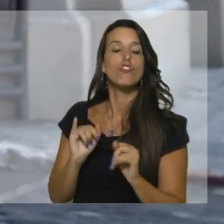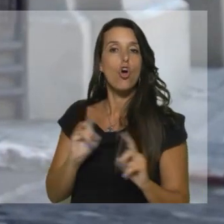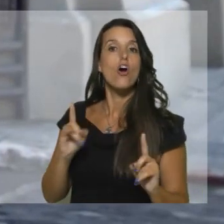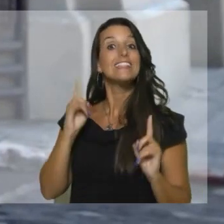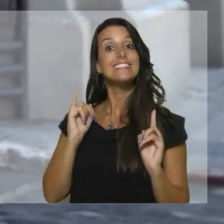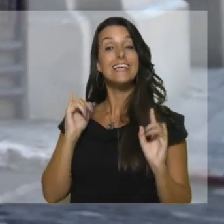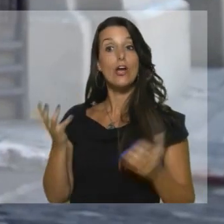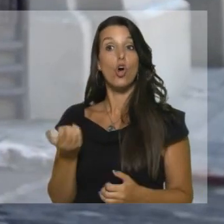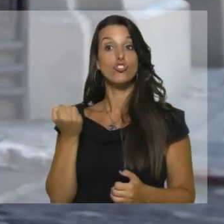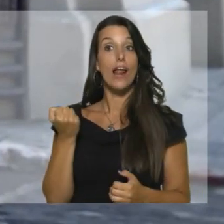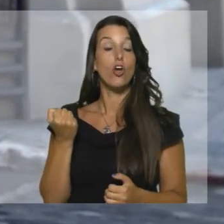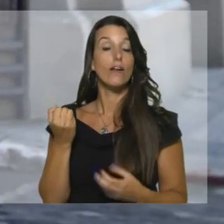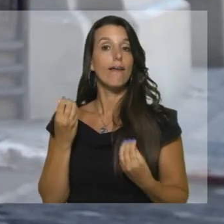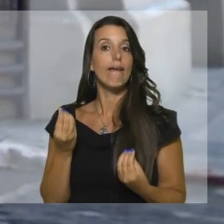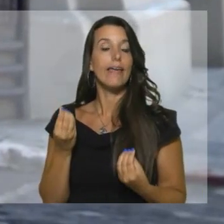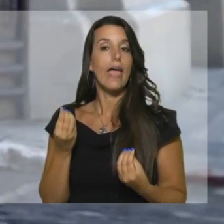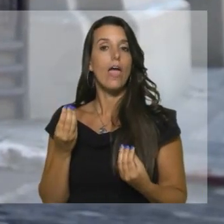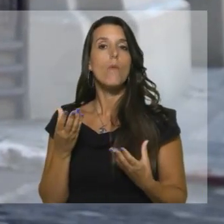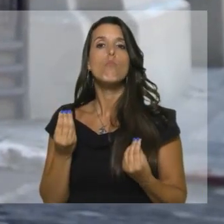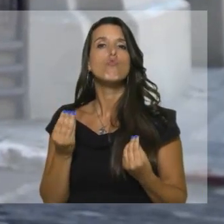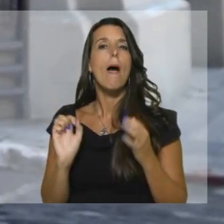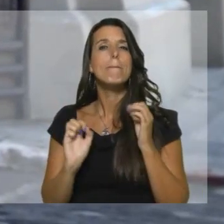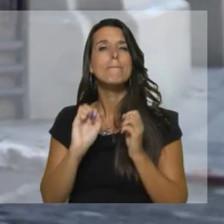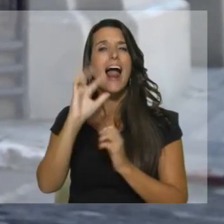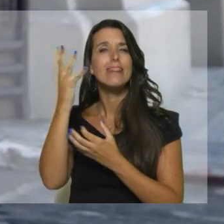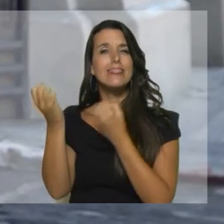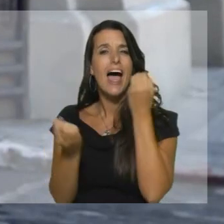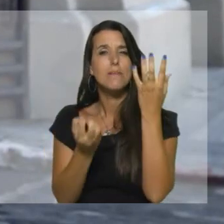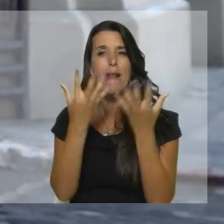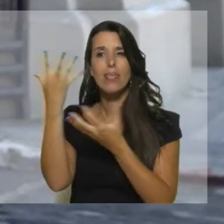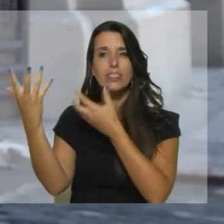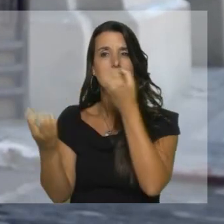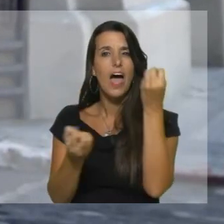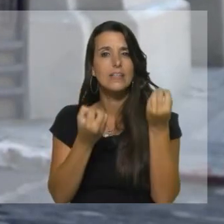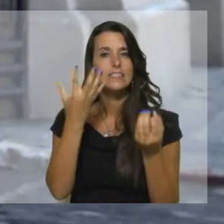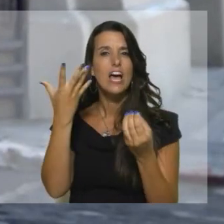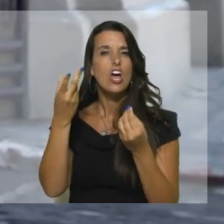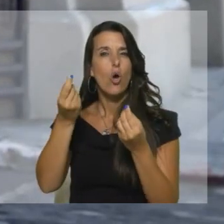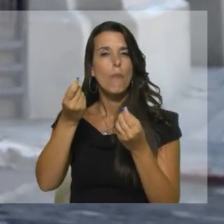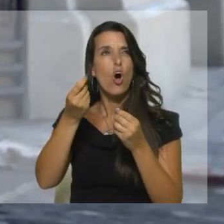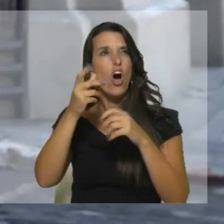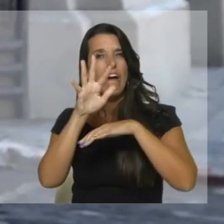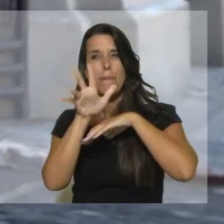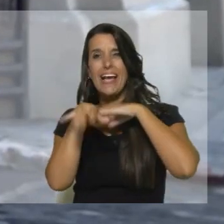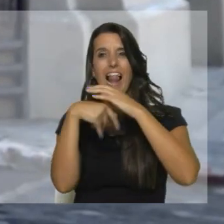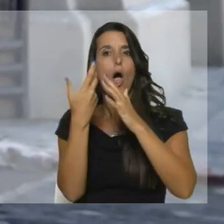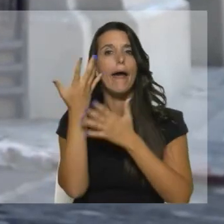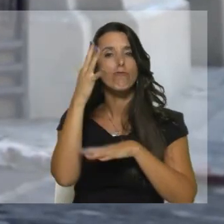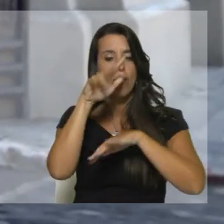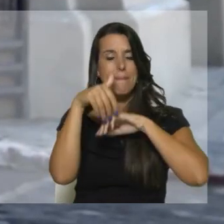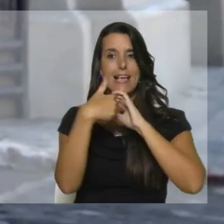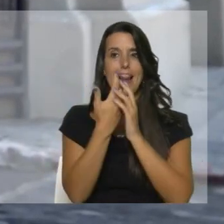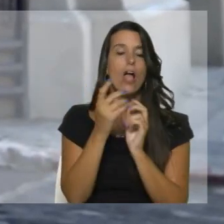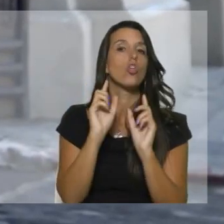que posee mucha vegetación. Es una zona de mucha vegetación, hay como enramadas, hay posibles